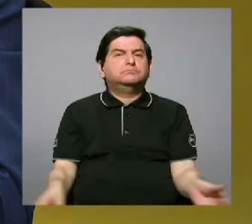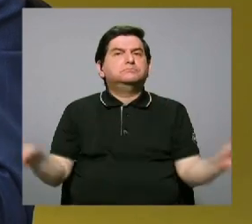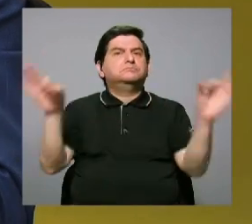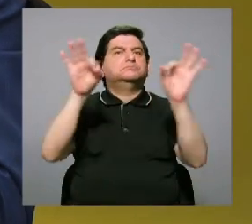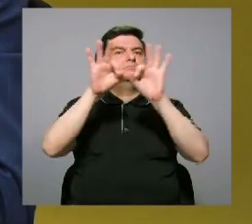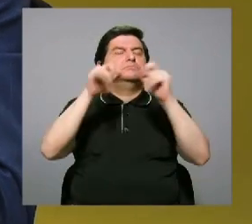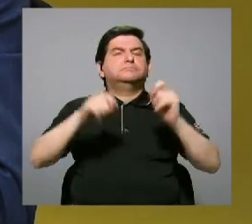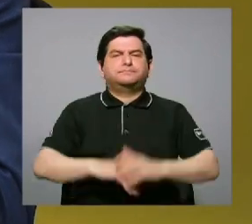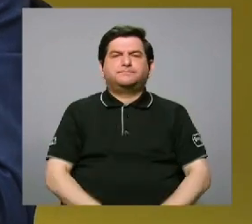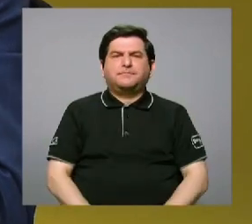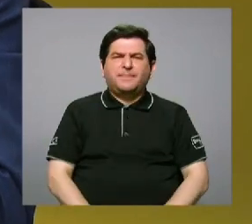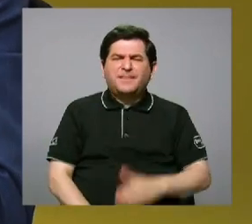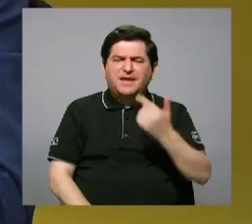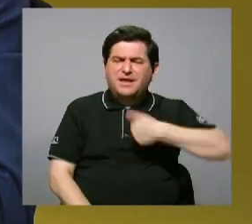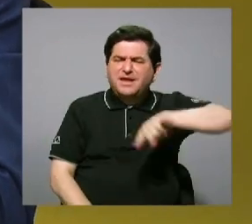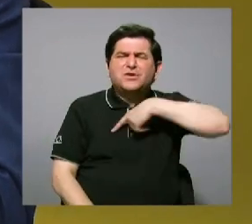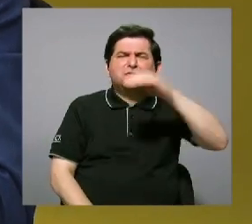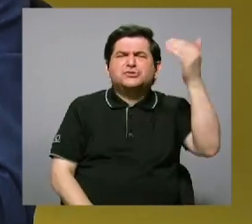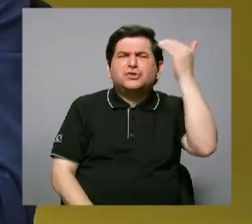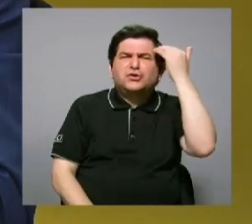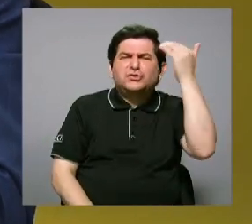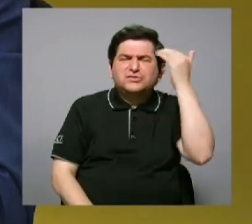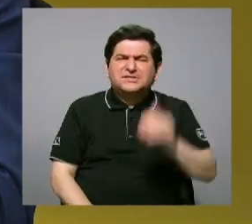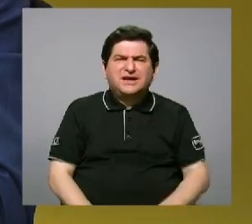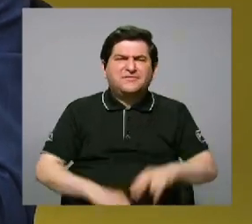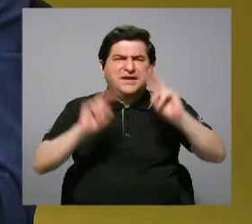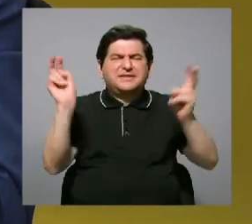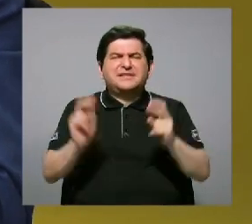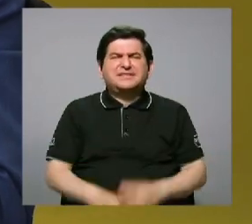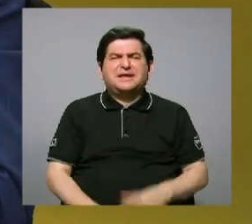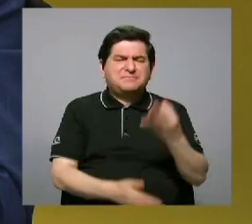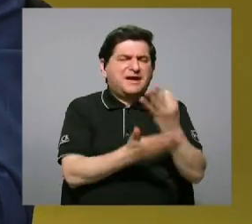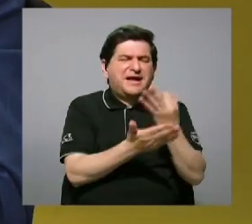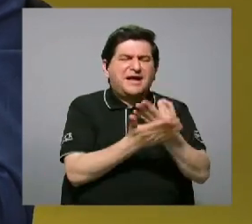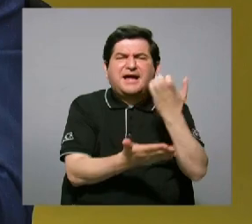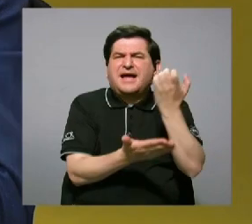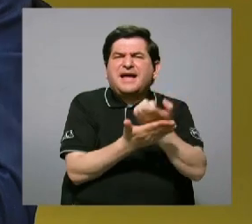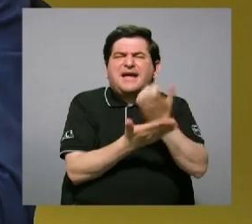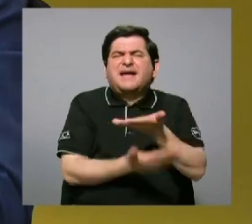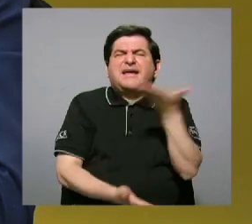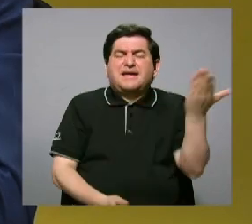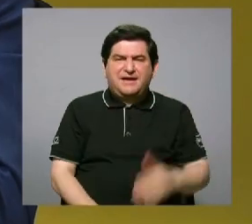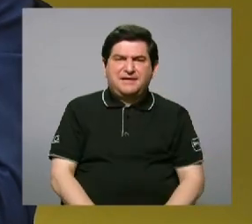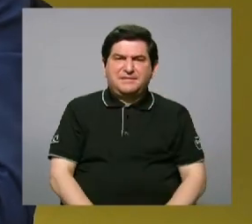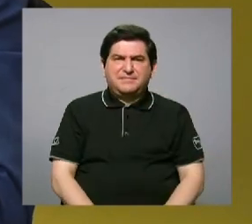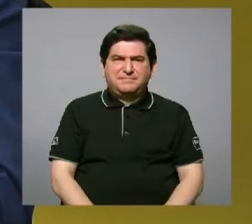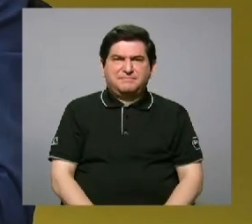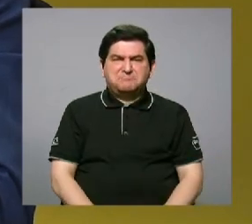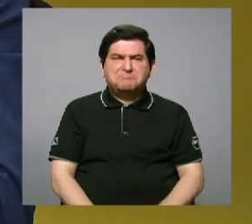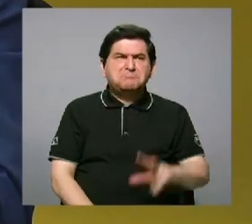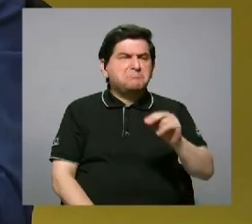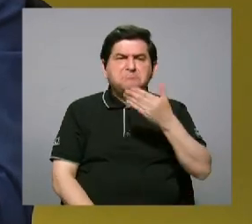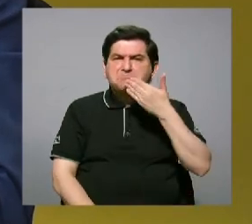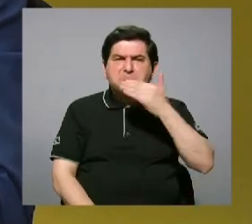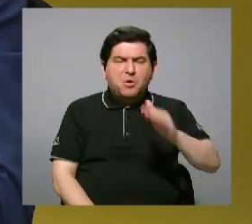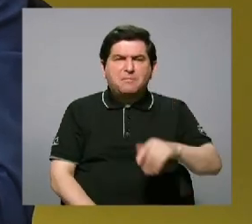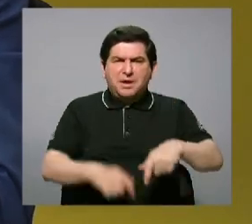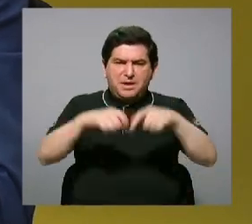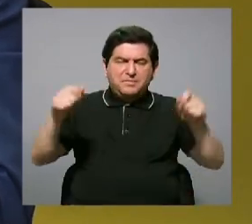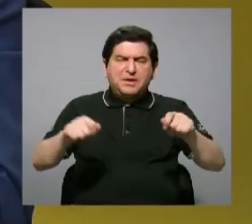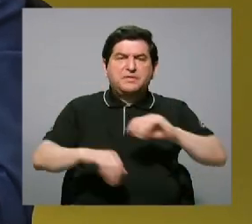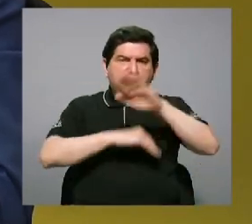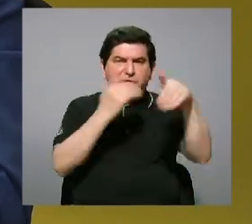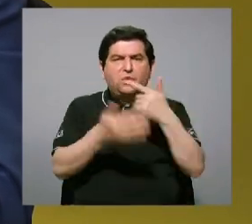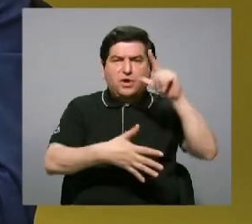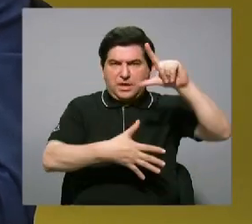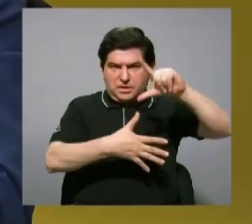es, bueno, ¿y qué sabemos? ¿Qué sabemos de temas financieros y económicos? No salimos tan mal si nos medimos con el resto de